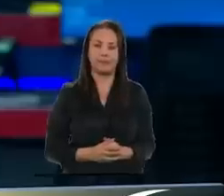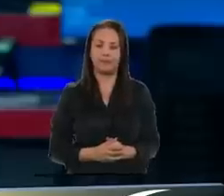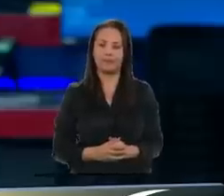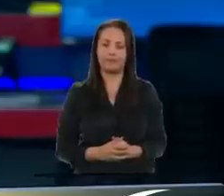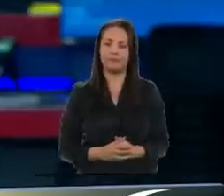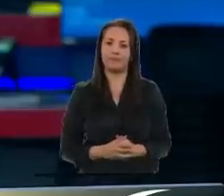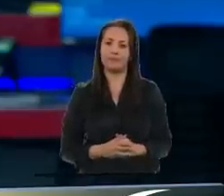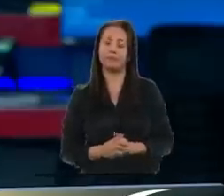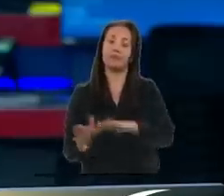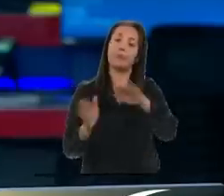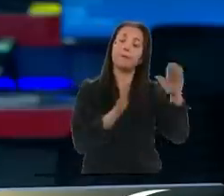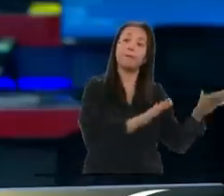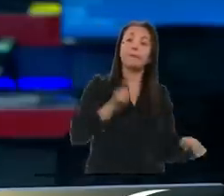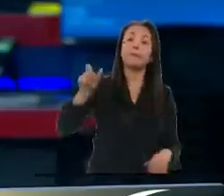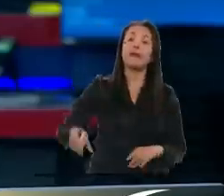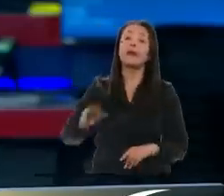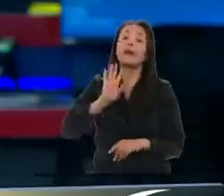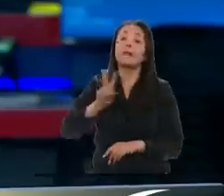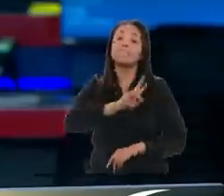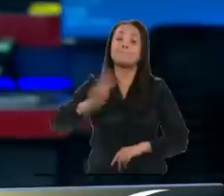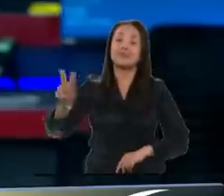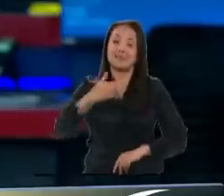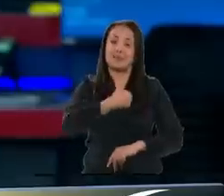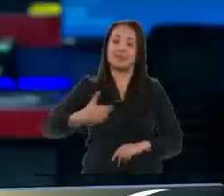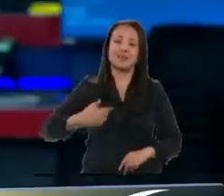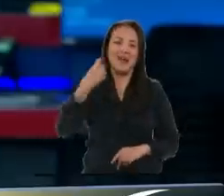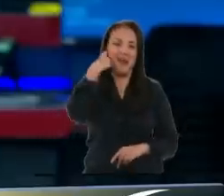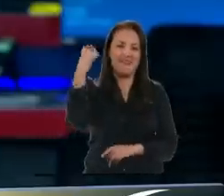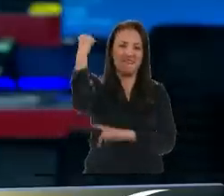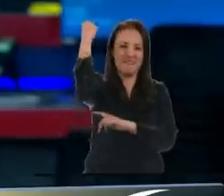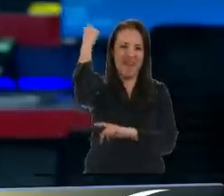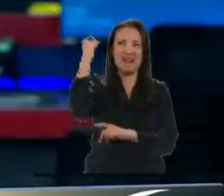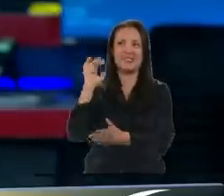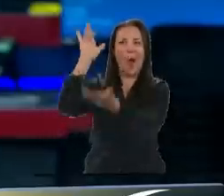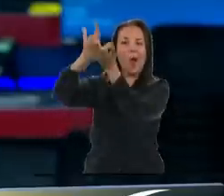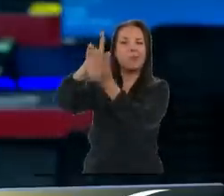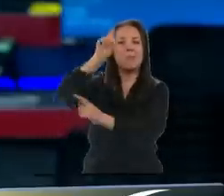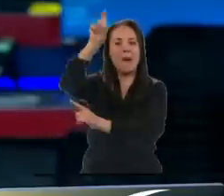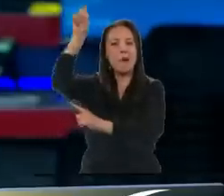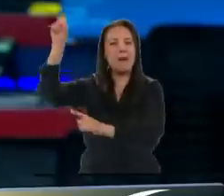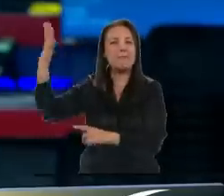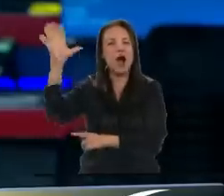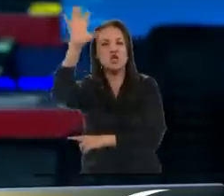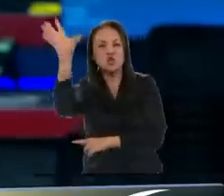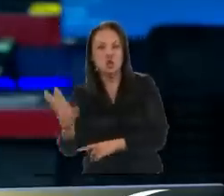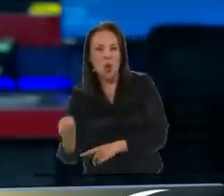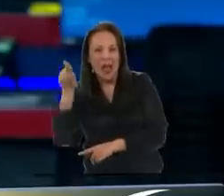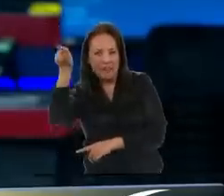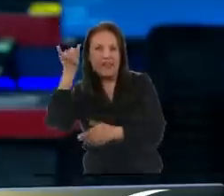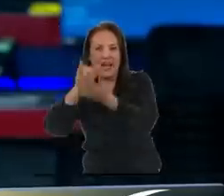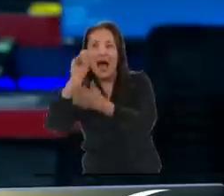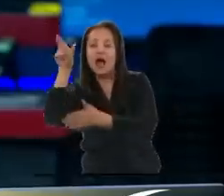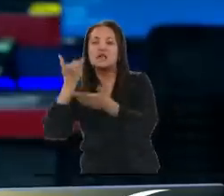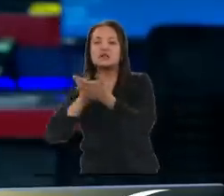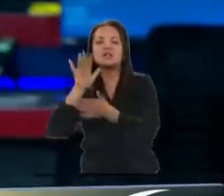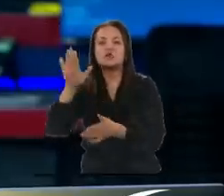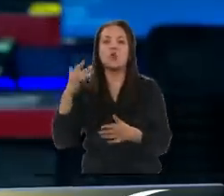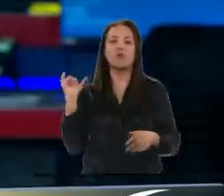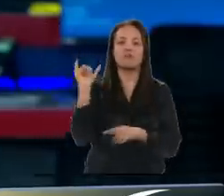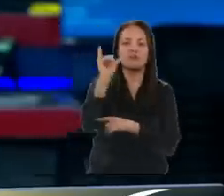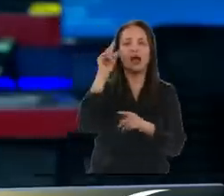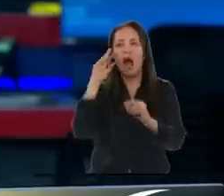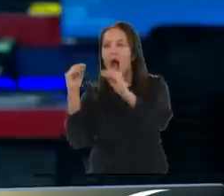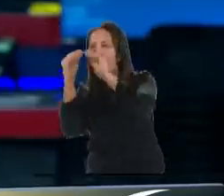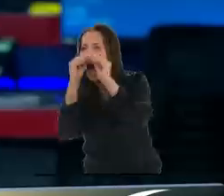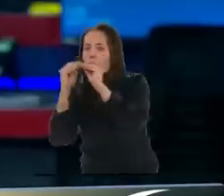En su viaje por África, la vicepresidenta Francia Márquez, la Aerocivil y diferentes sectores económicos abogaron por crear una estrategia comercial